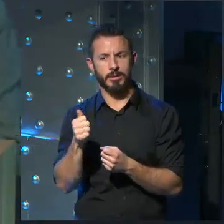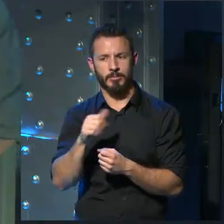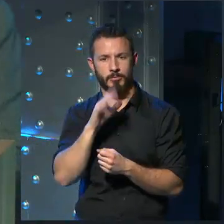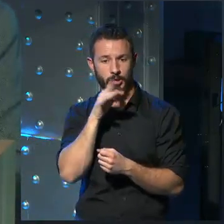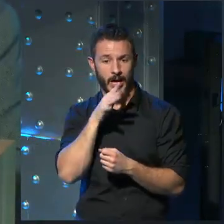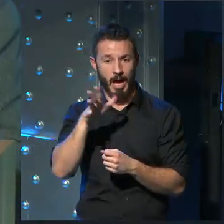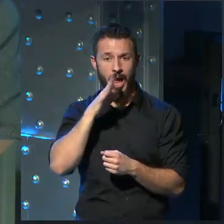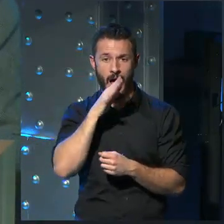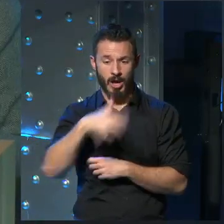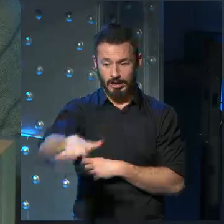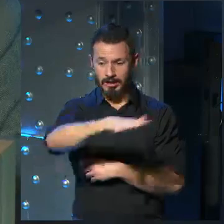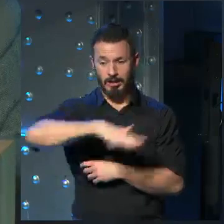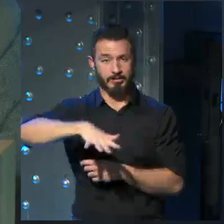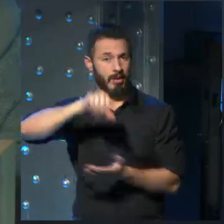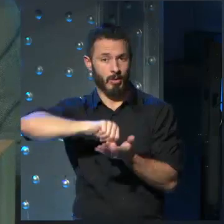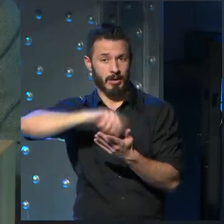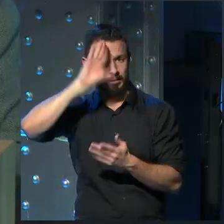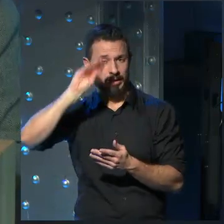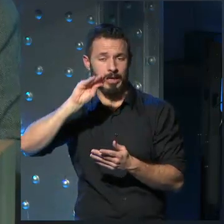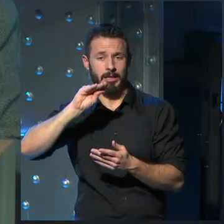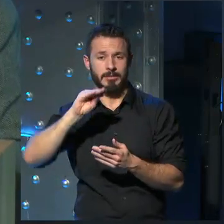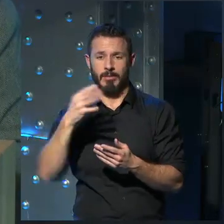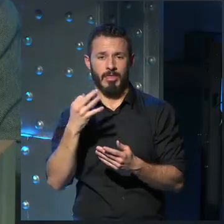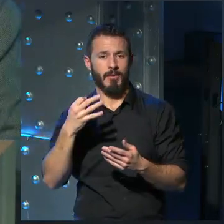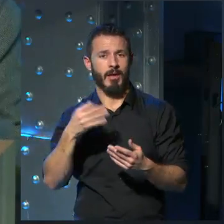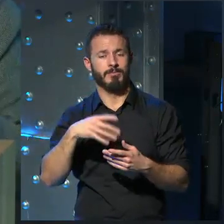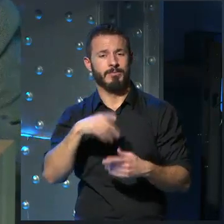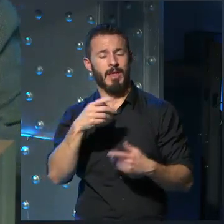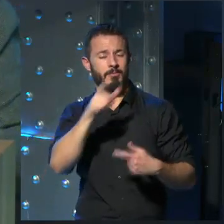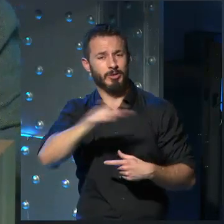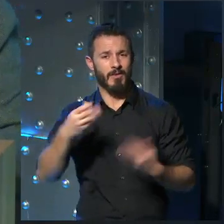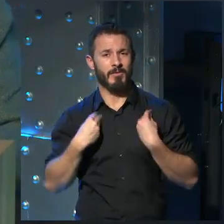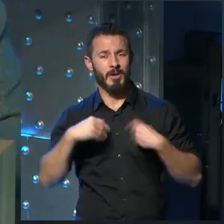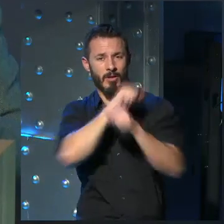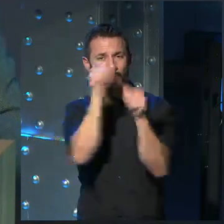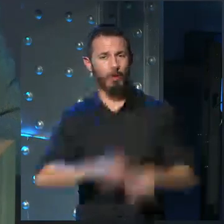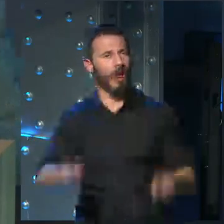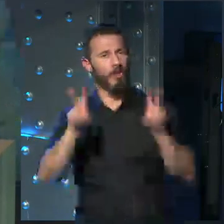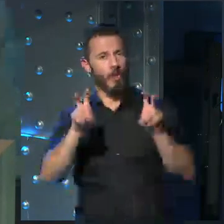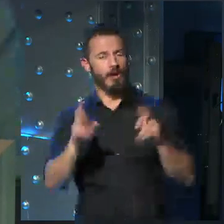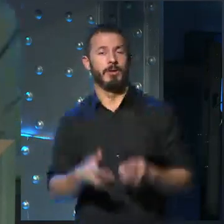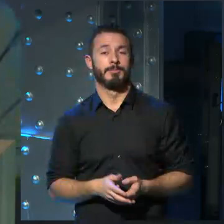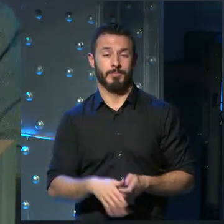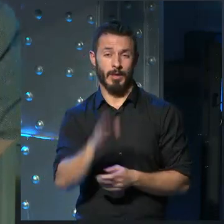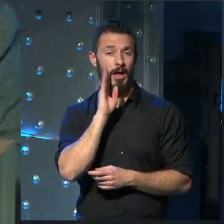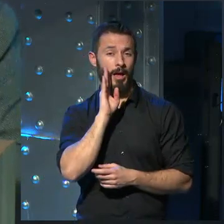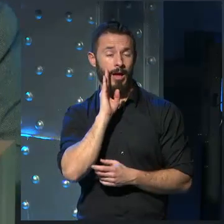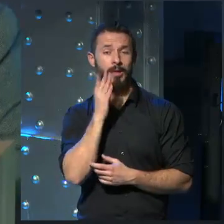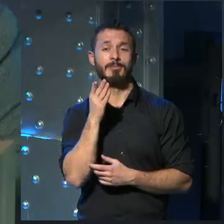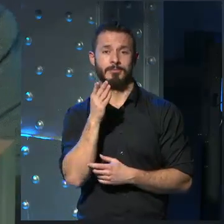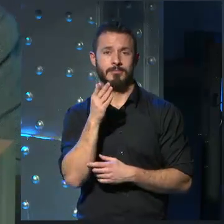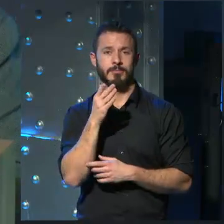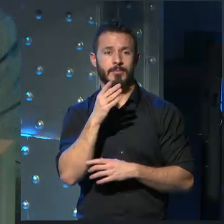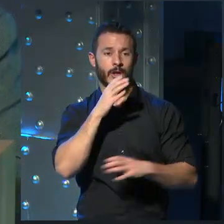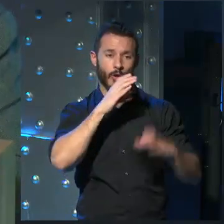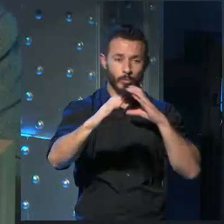en ese nuevo espacio que son las ciudades inteligentes. Como decía, en ese planteamiento de comunicación